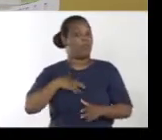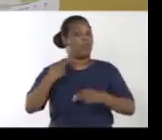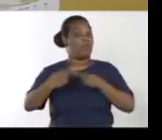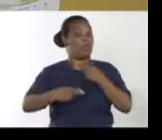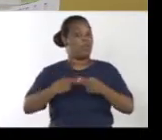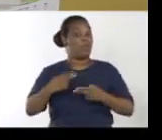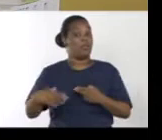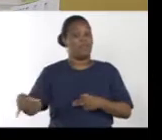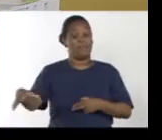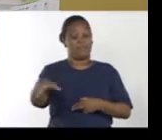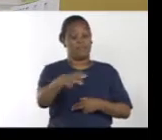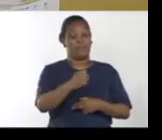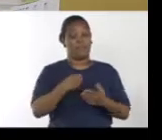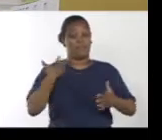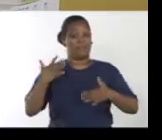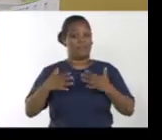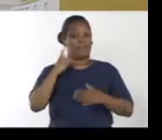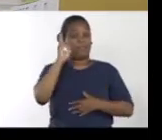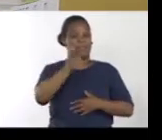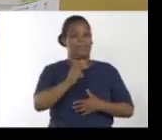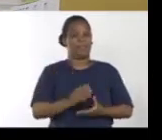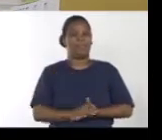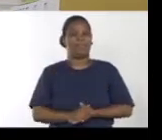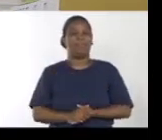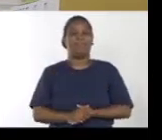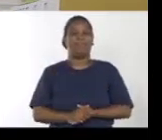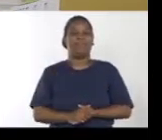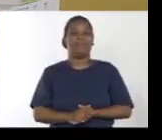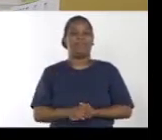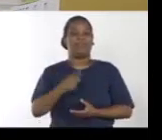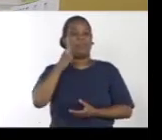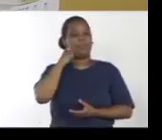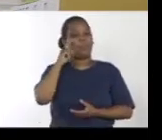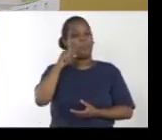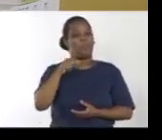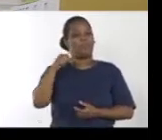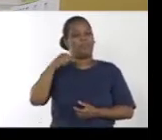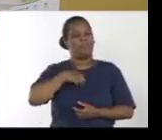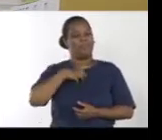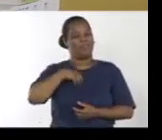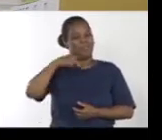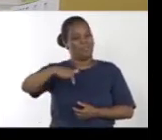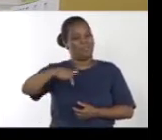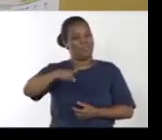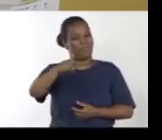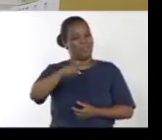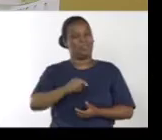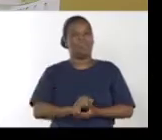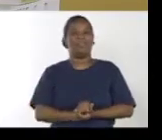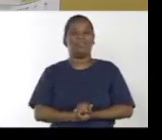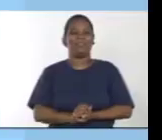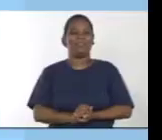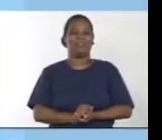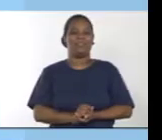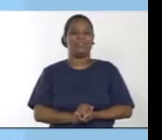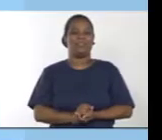el resto de las actividades orientadas. Vamos a ver qué precisiones les traigo para este encuentro.